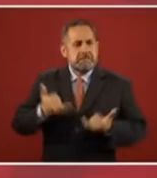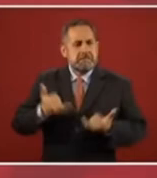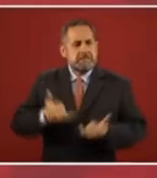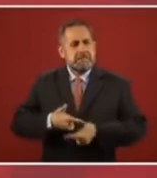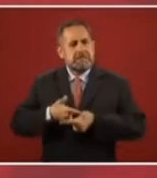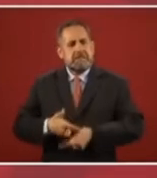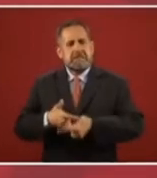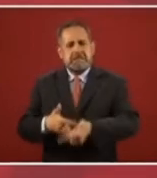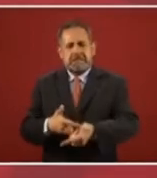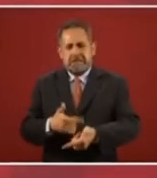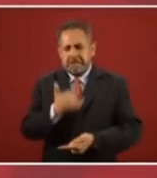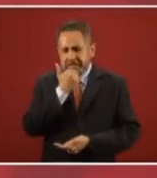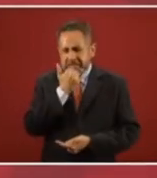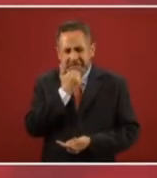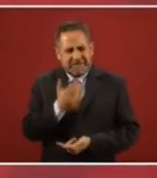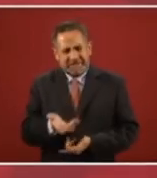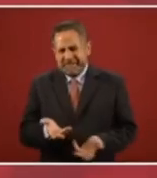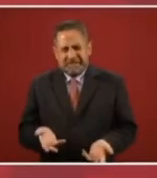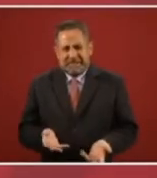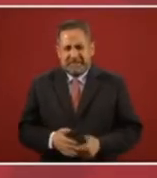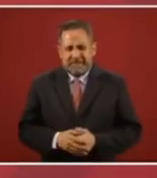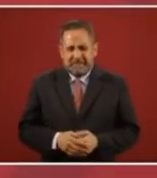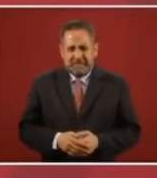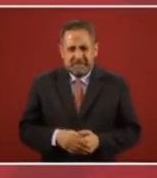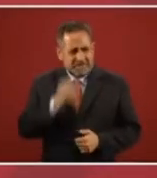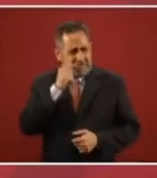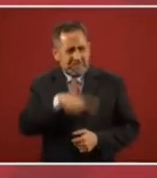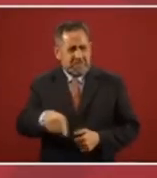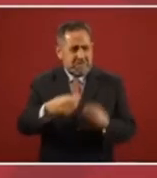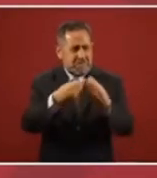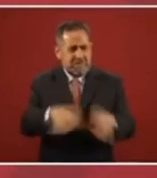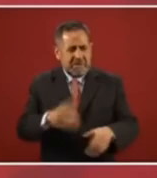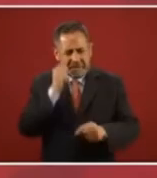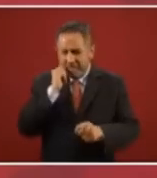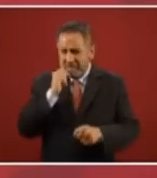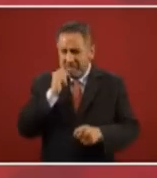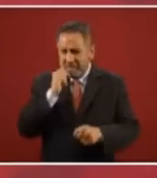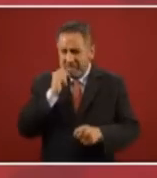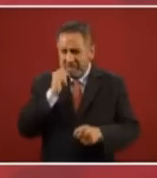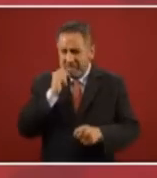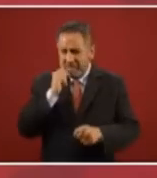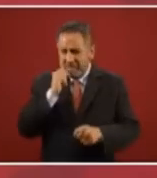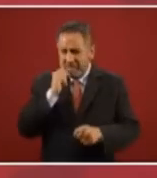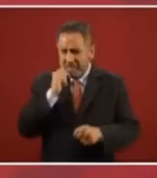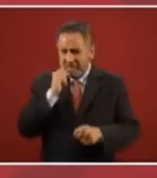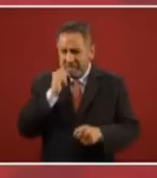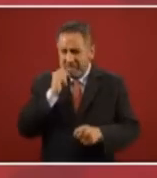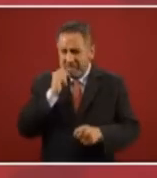costero sacrificando a la gente reprimiendo al pueblo